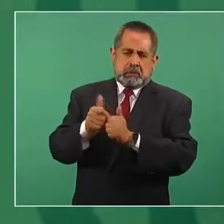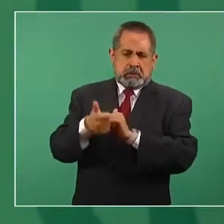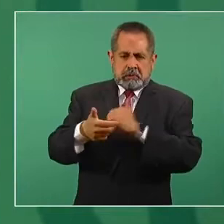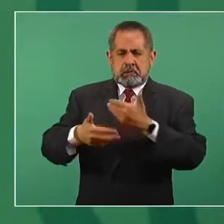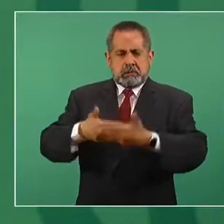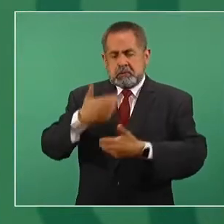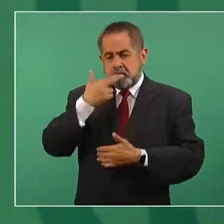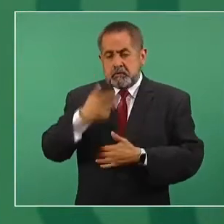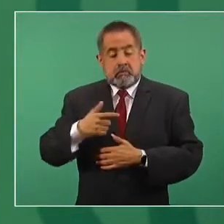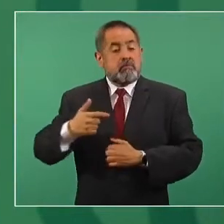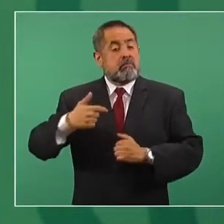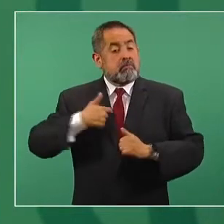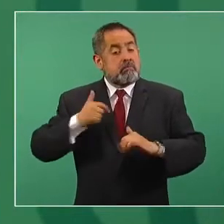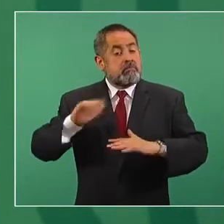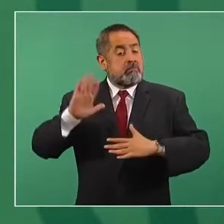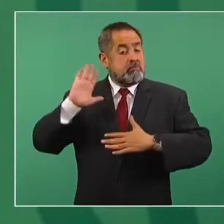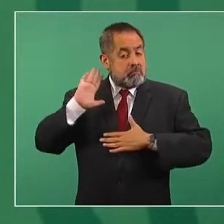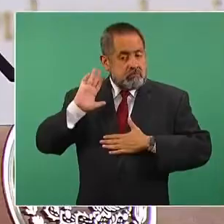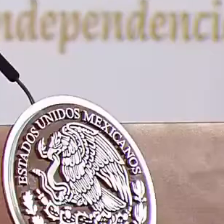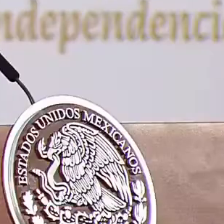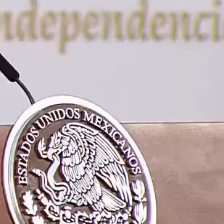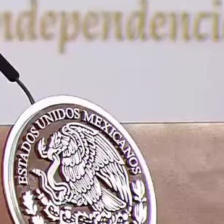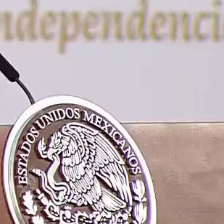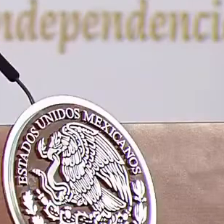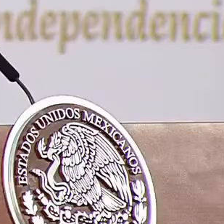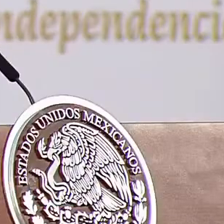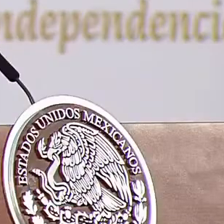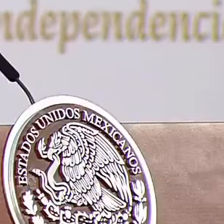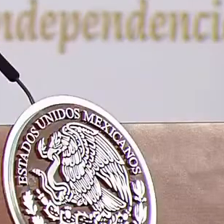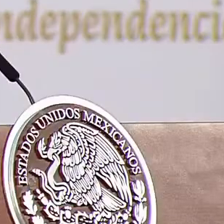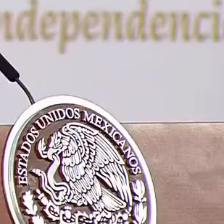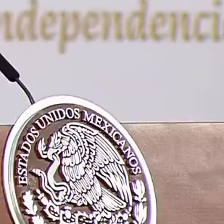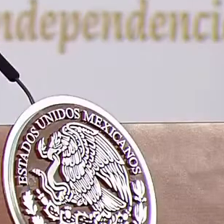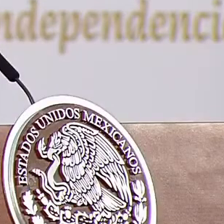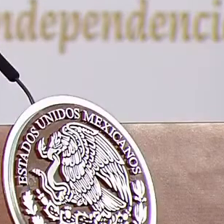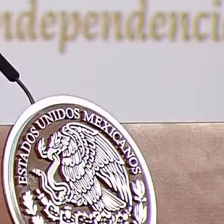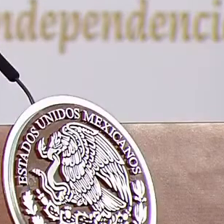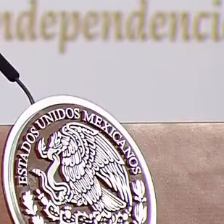compromiso y voy a cumplirlo en su momento